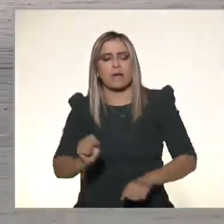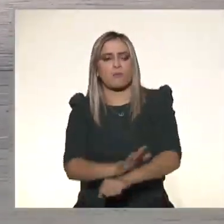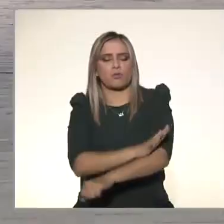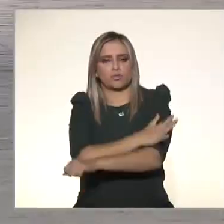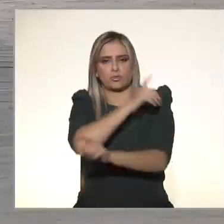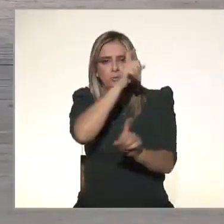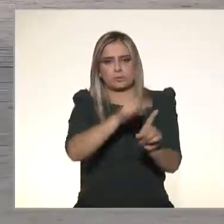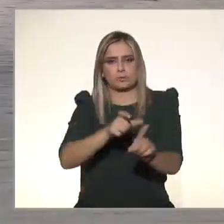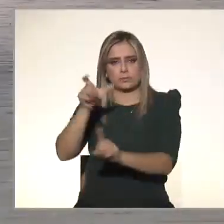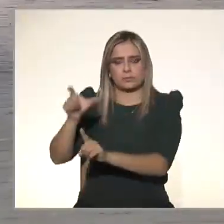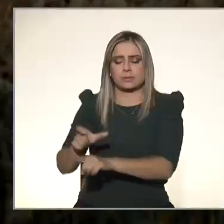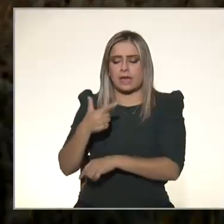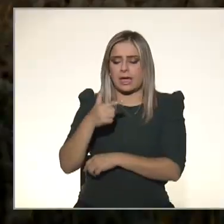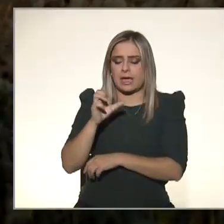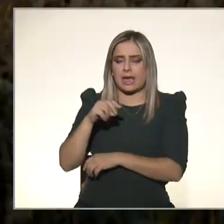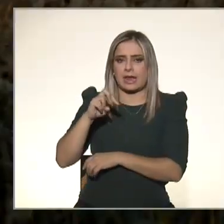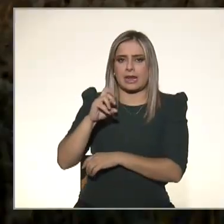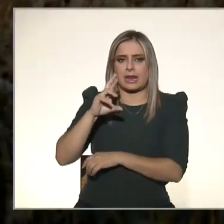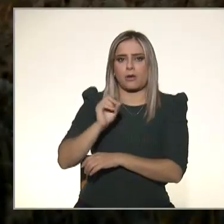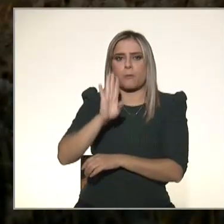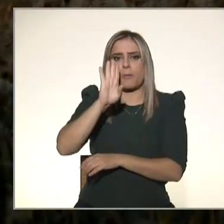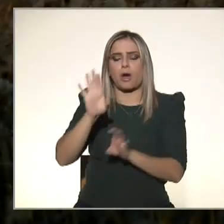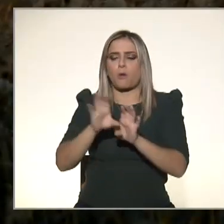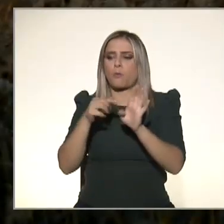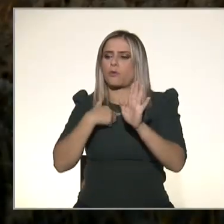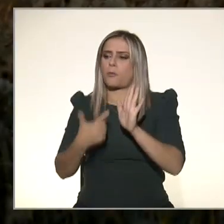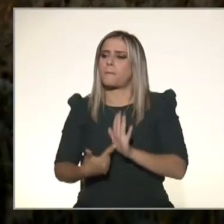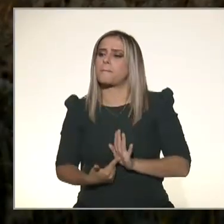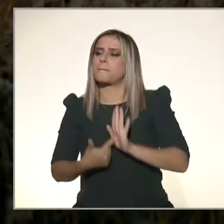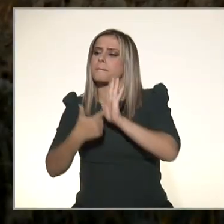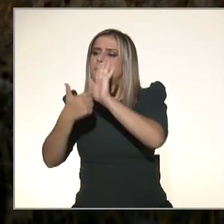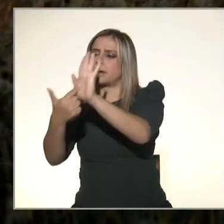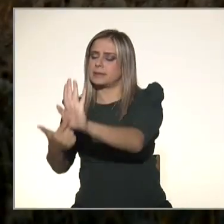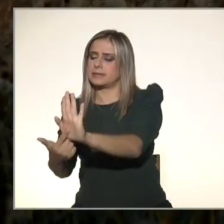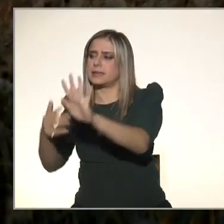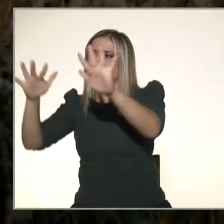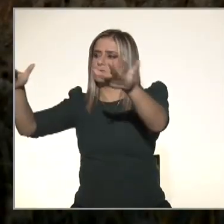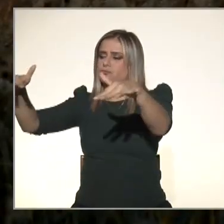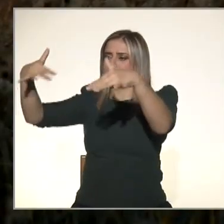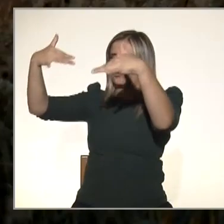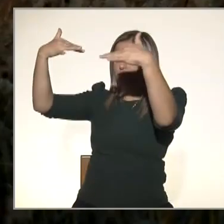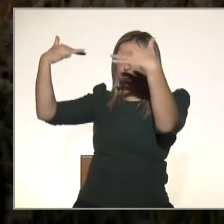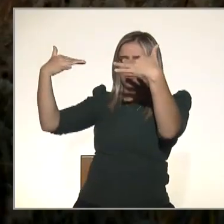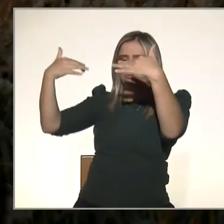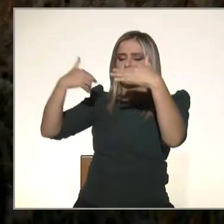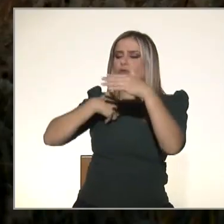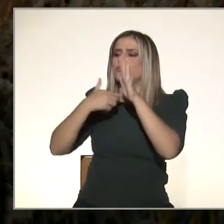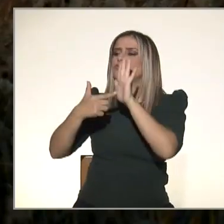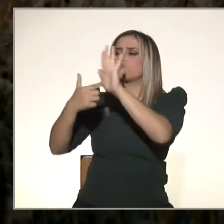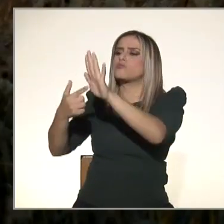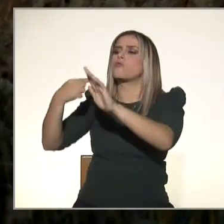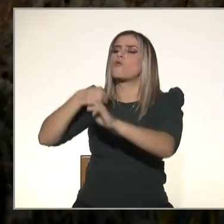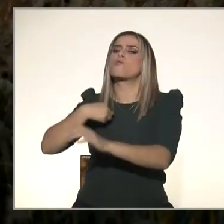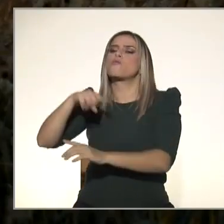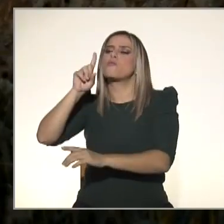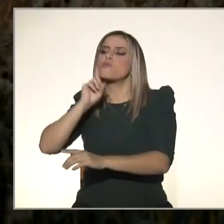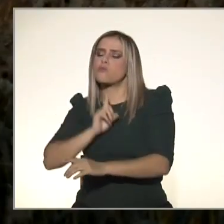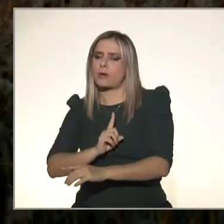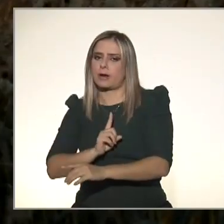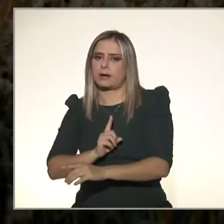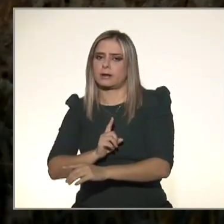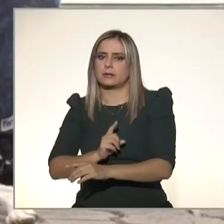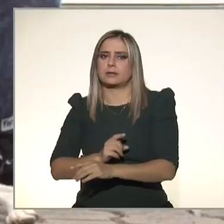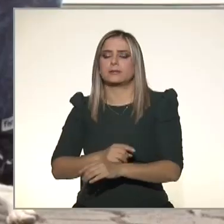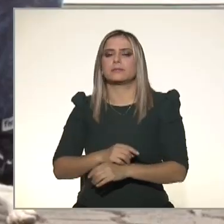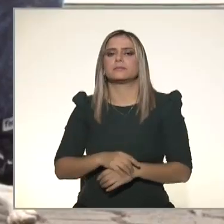El género es una carta de presentación, es una clasificación social que puede o no relacionarse con el sexo, puede ser